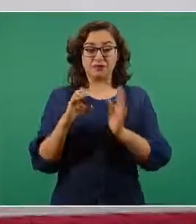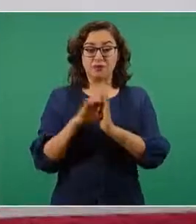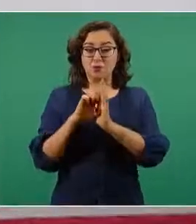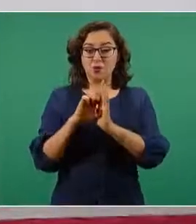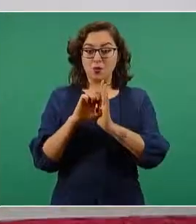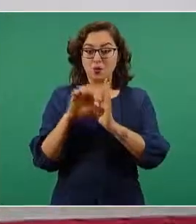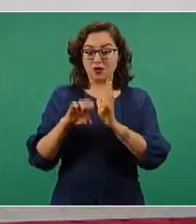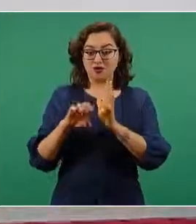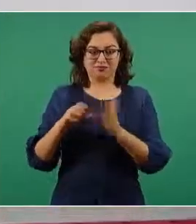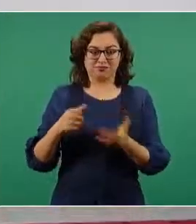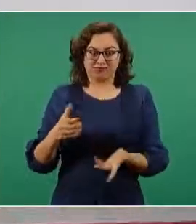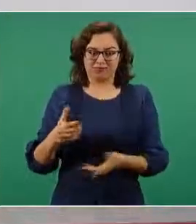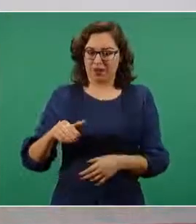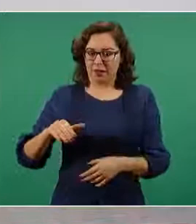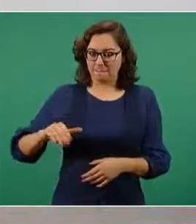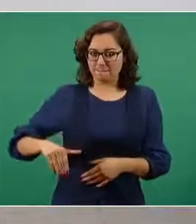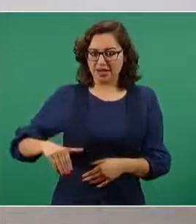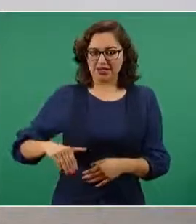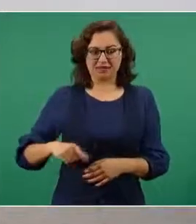sin justificación